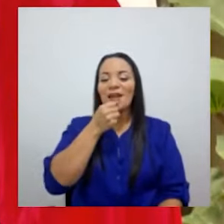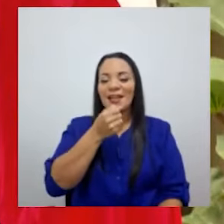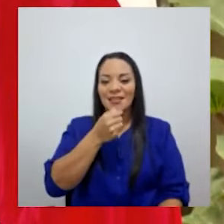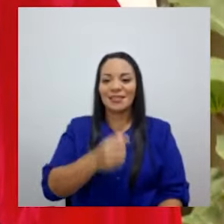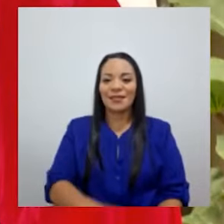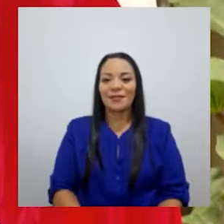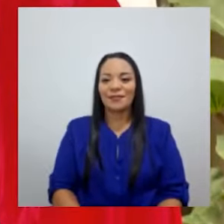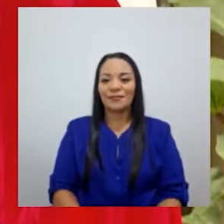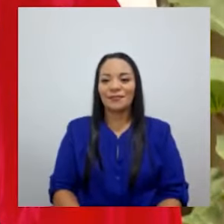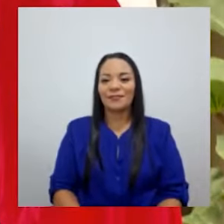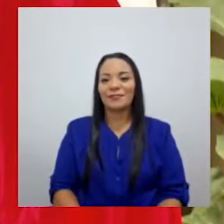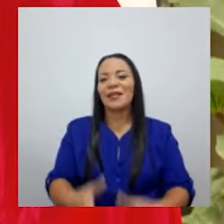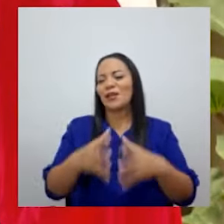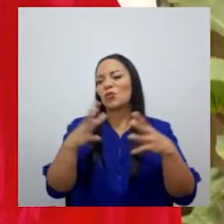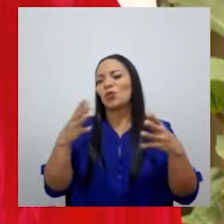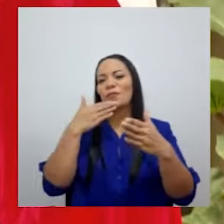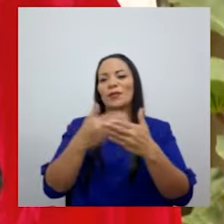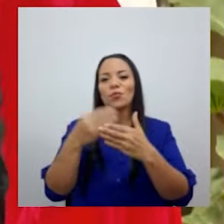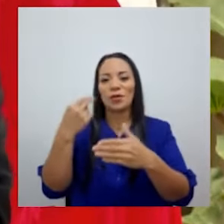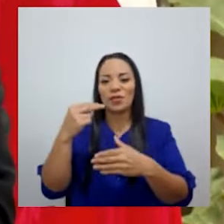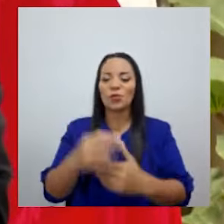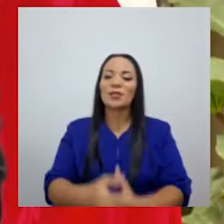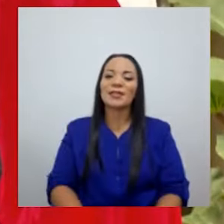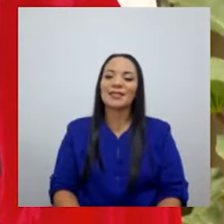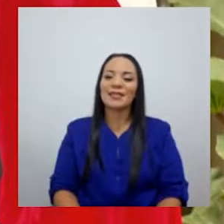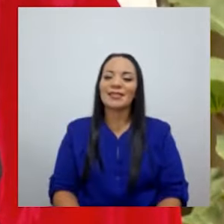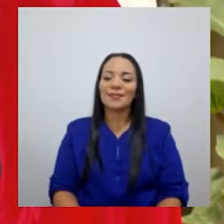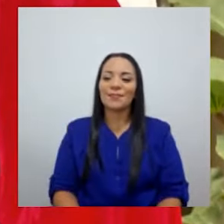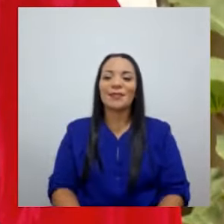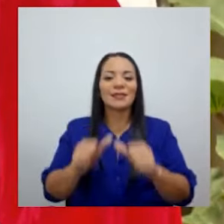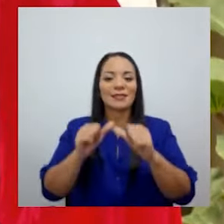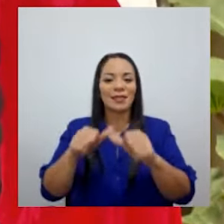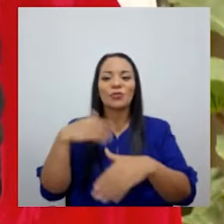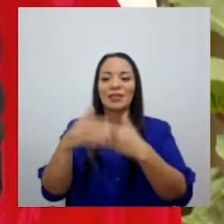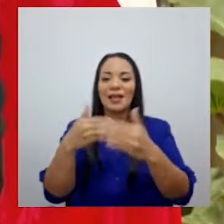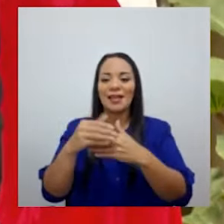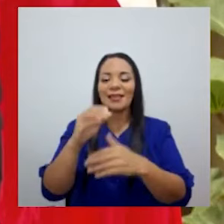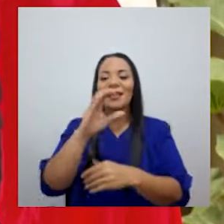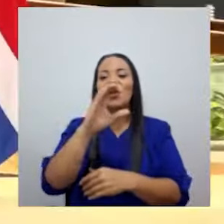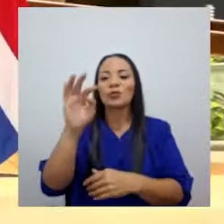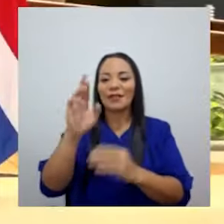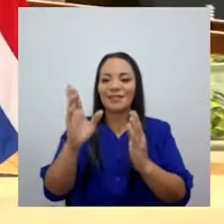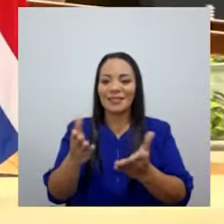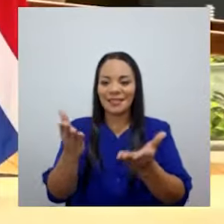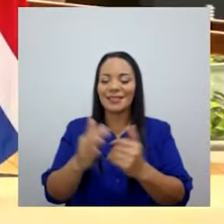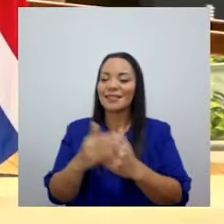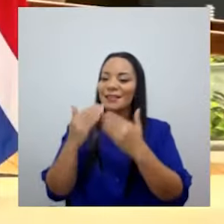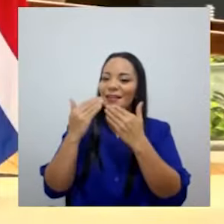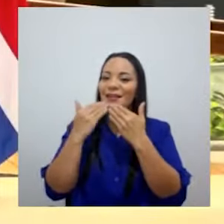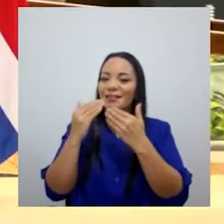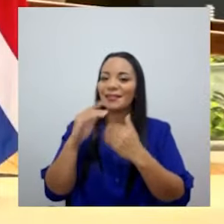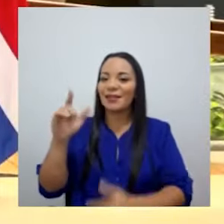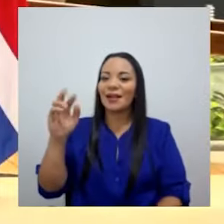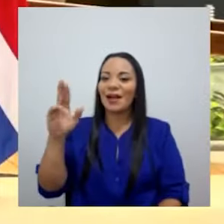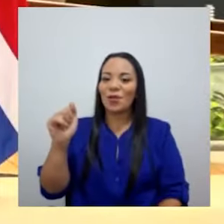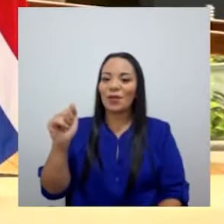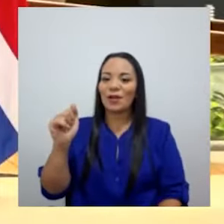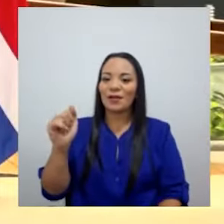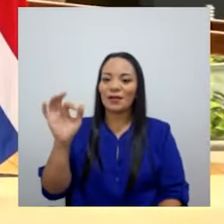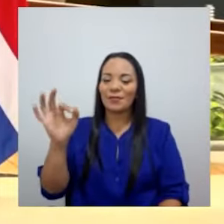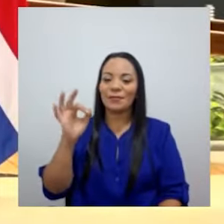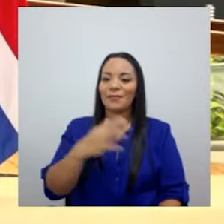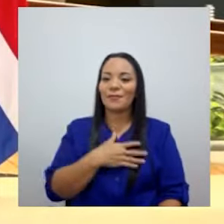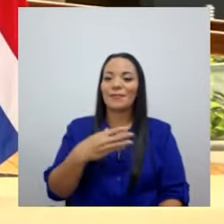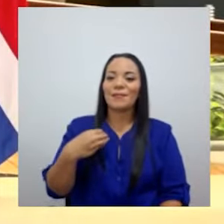de enormes buenas noticias. Seguimos adelante, ticos. Muchas gracias, doña Laura. Me